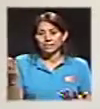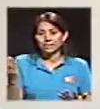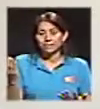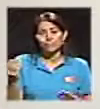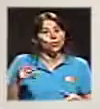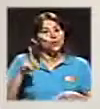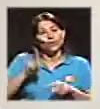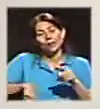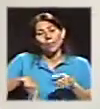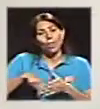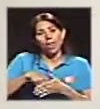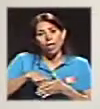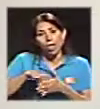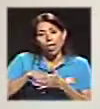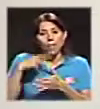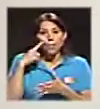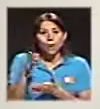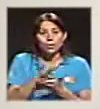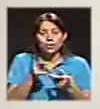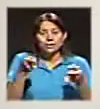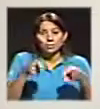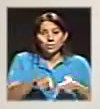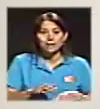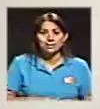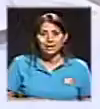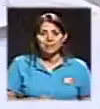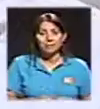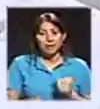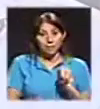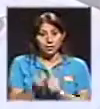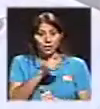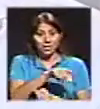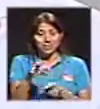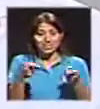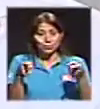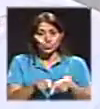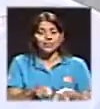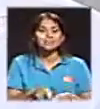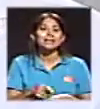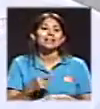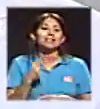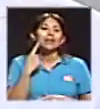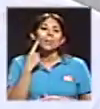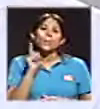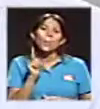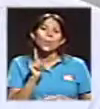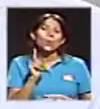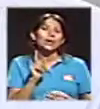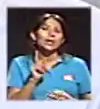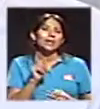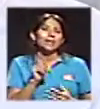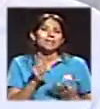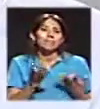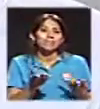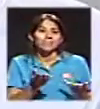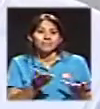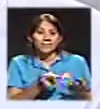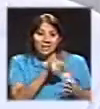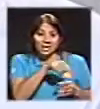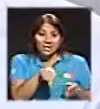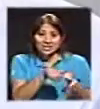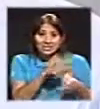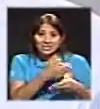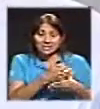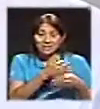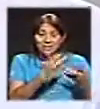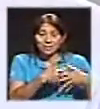impedido, la mayoría ligadas al tipo de garantías que pueden ofrecer este tipo de instrumentos a los inversionistas, que en este caso son los fondos de